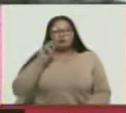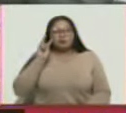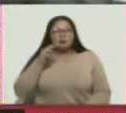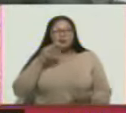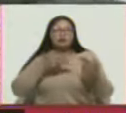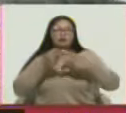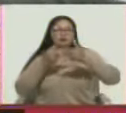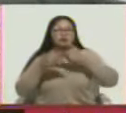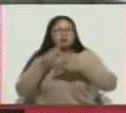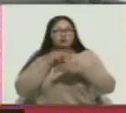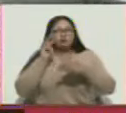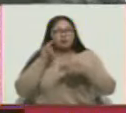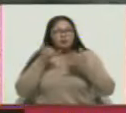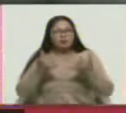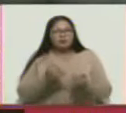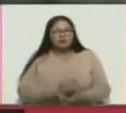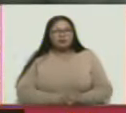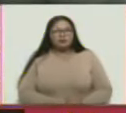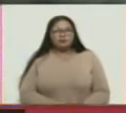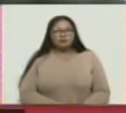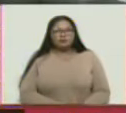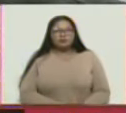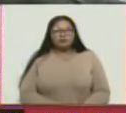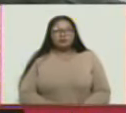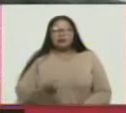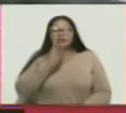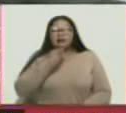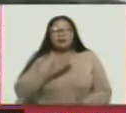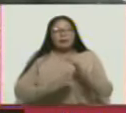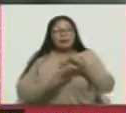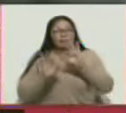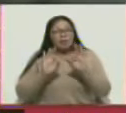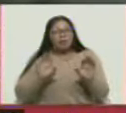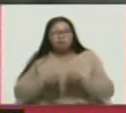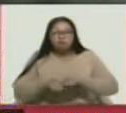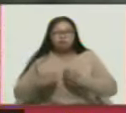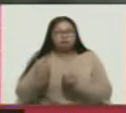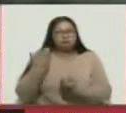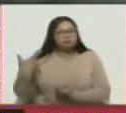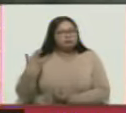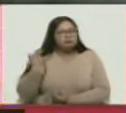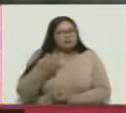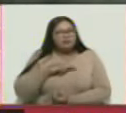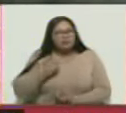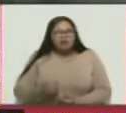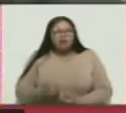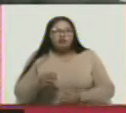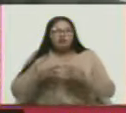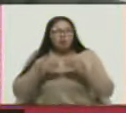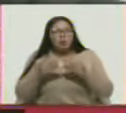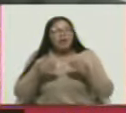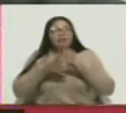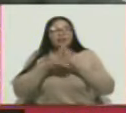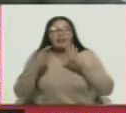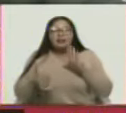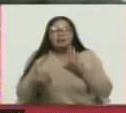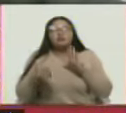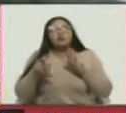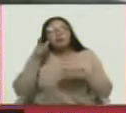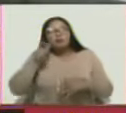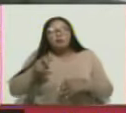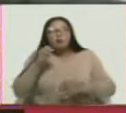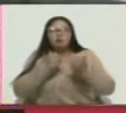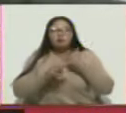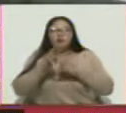los asentamientos. Israel no ha parado de violar todo el derecho del pueblo palestino en los últimos 75